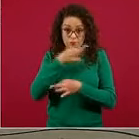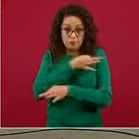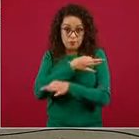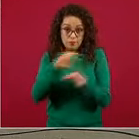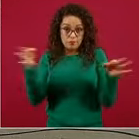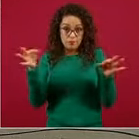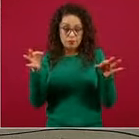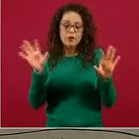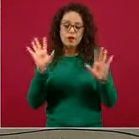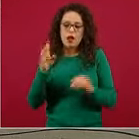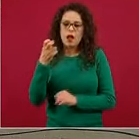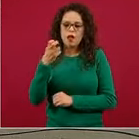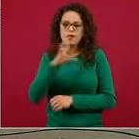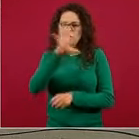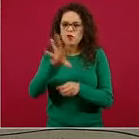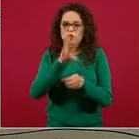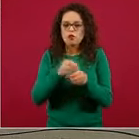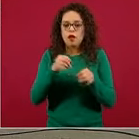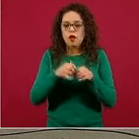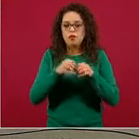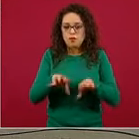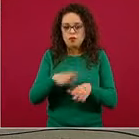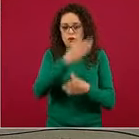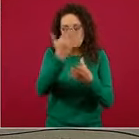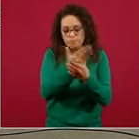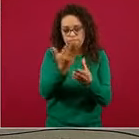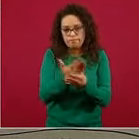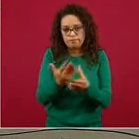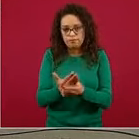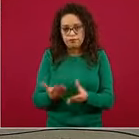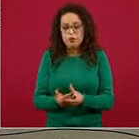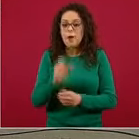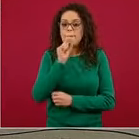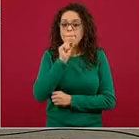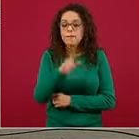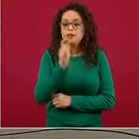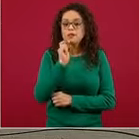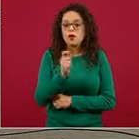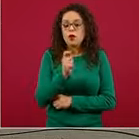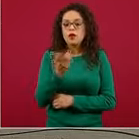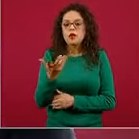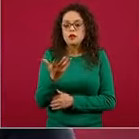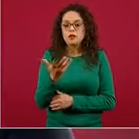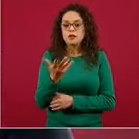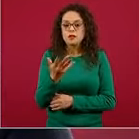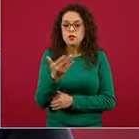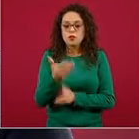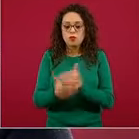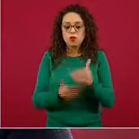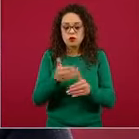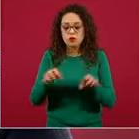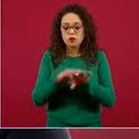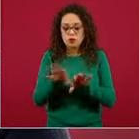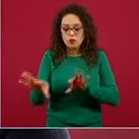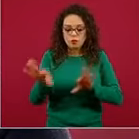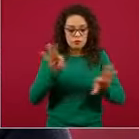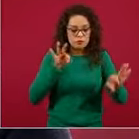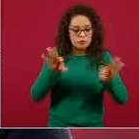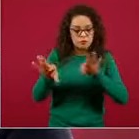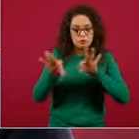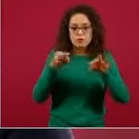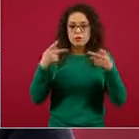integrará toda esta información, así como el proceso de seguro de selección a través del cual una persona